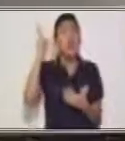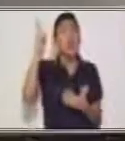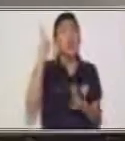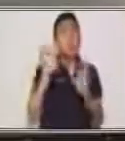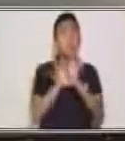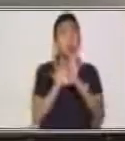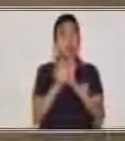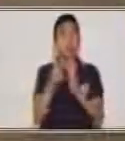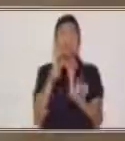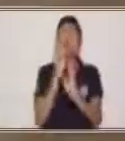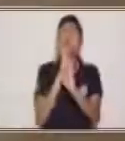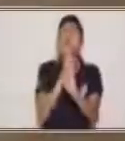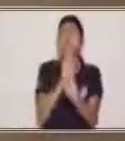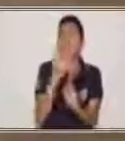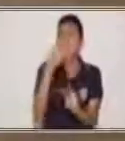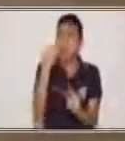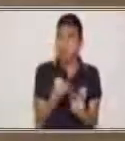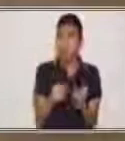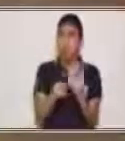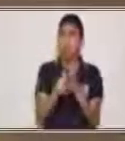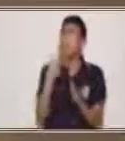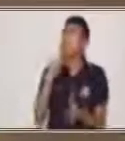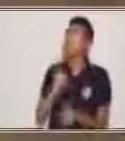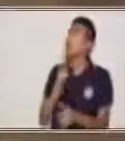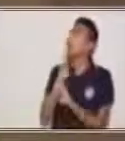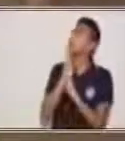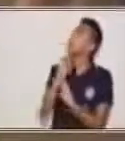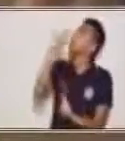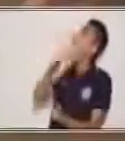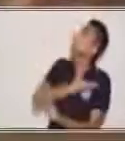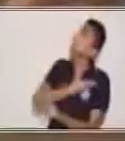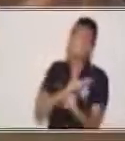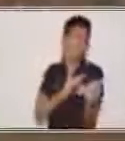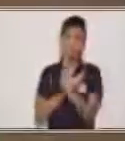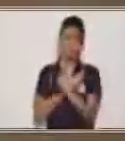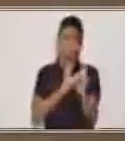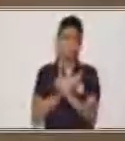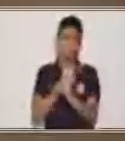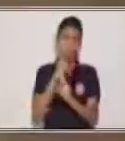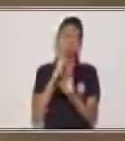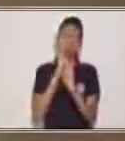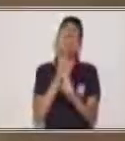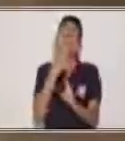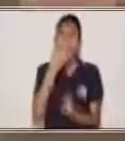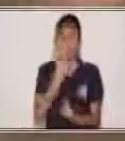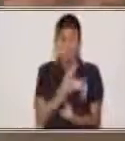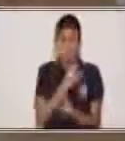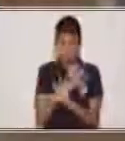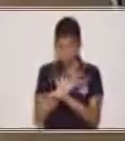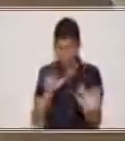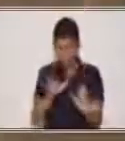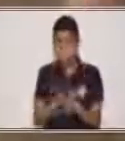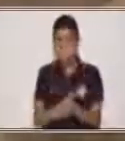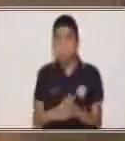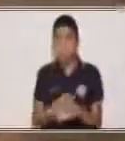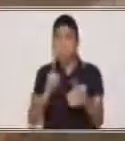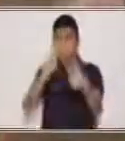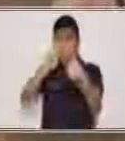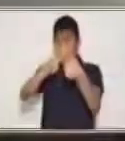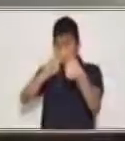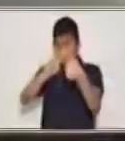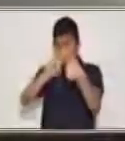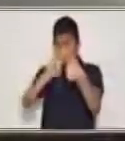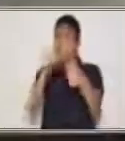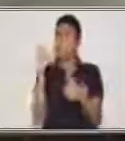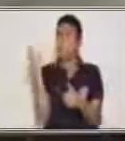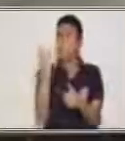una conclusión ilógica seguramente la gente no me creería. ¿Qué obtengo después de haber hecho un experimento? Y por último, uno de